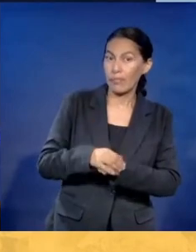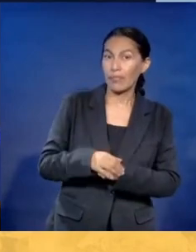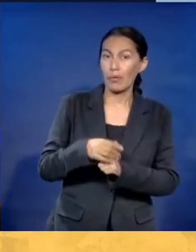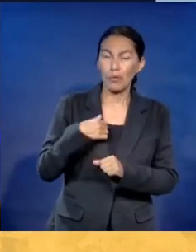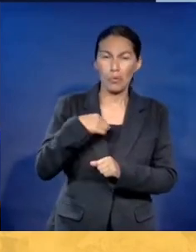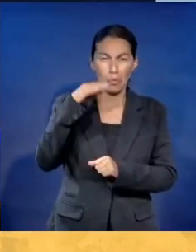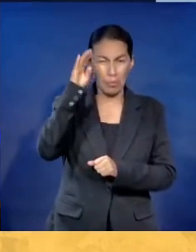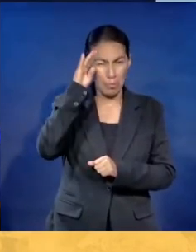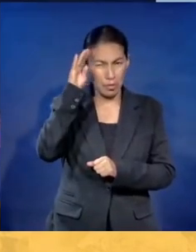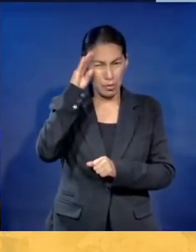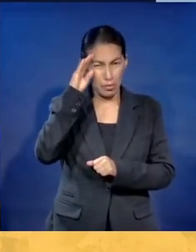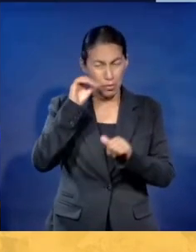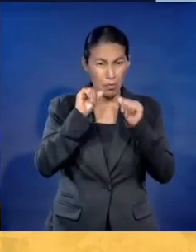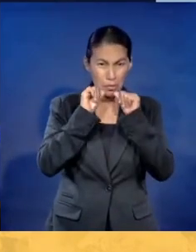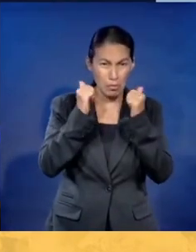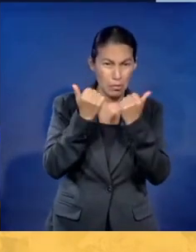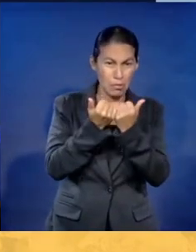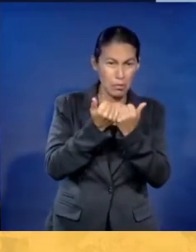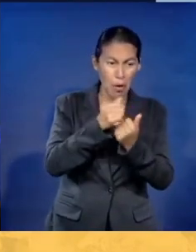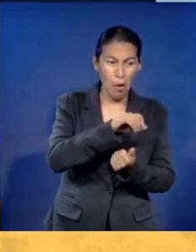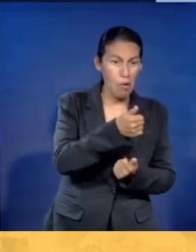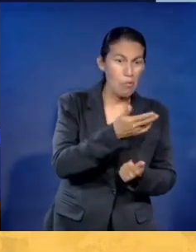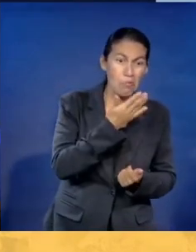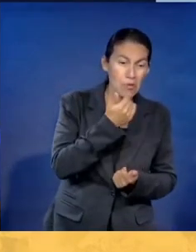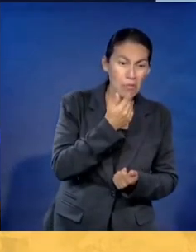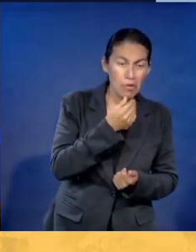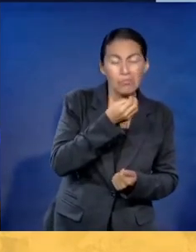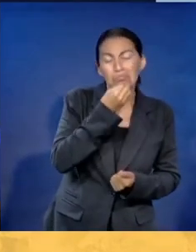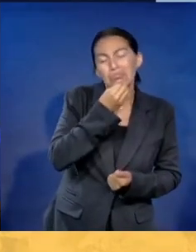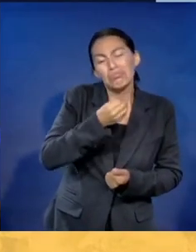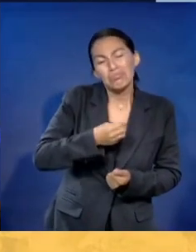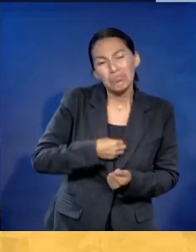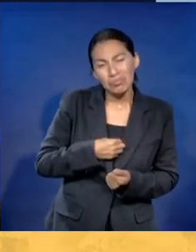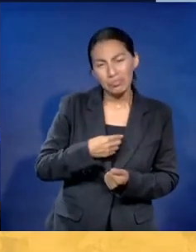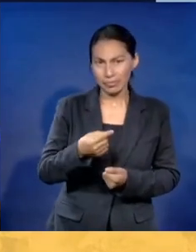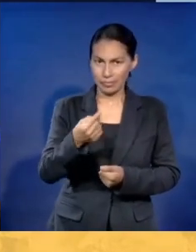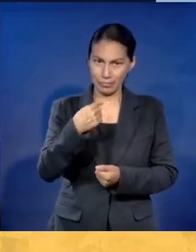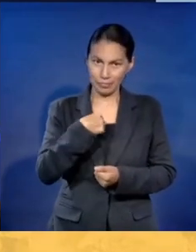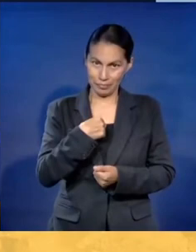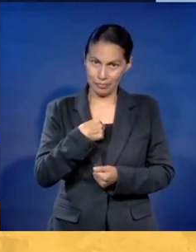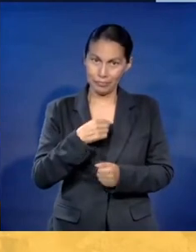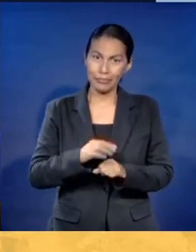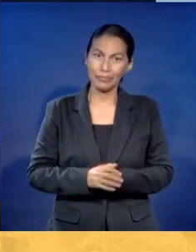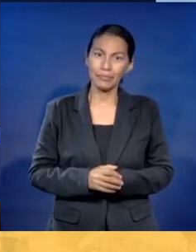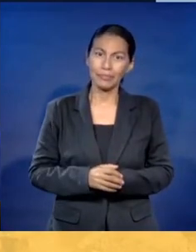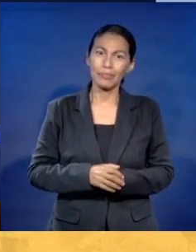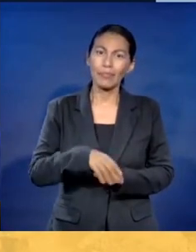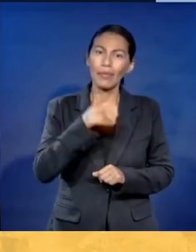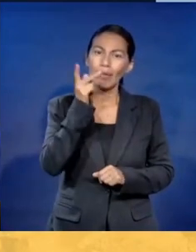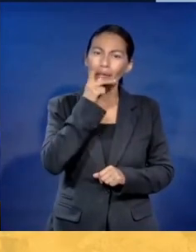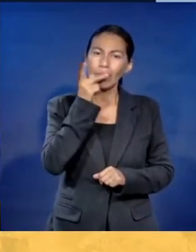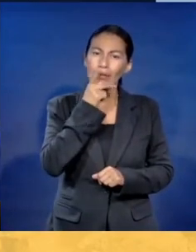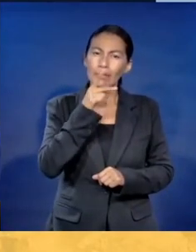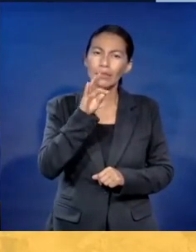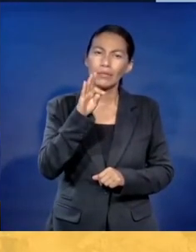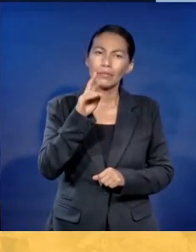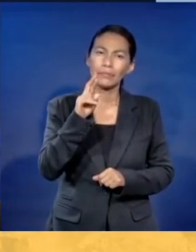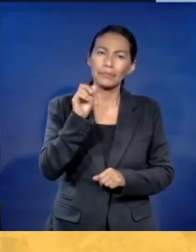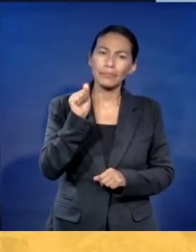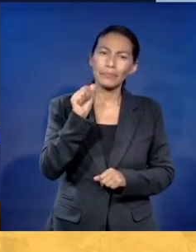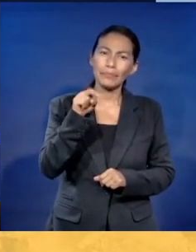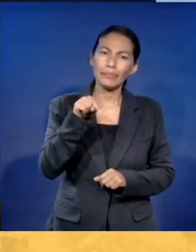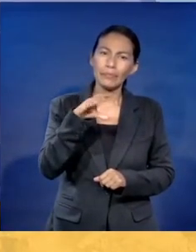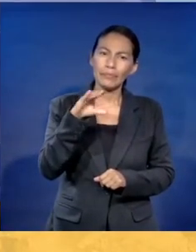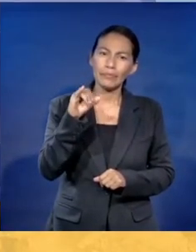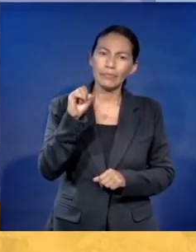tuvo más remedio que enviarme a mí el pastor presidente el pastor Francisco Pérez un hombre a quien admiro